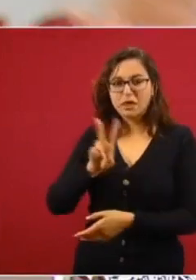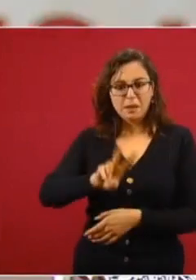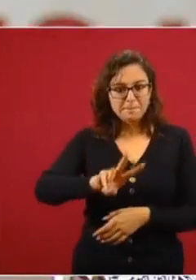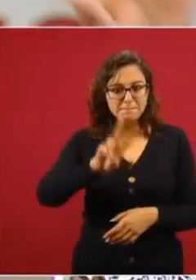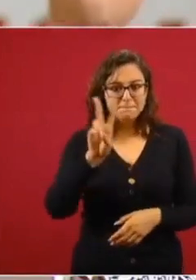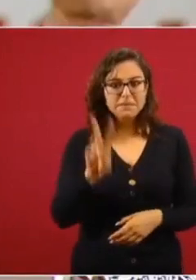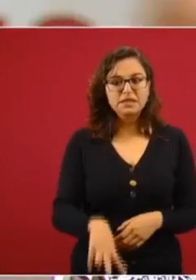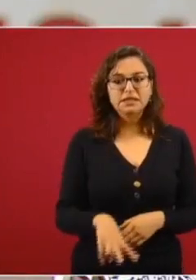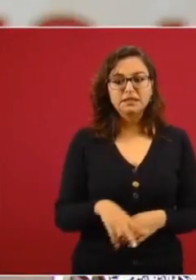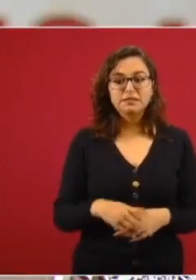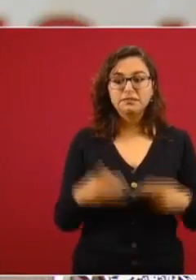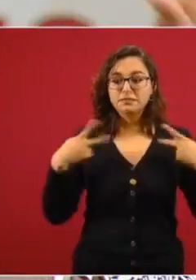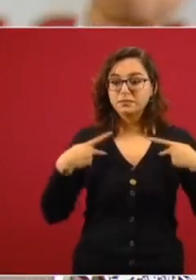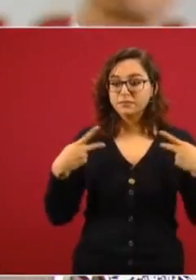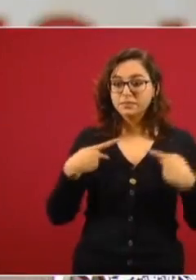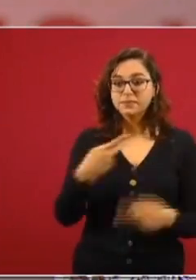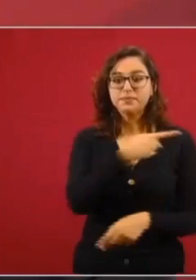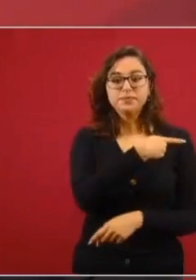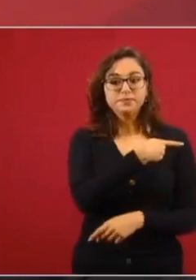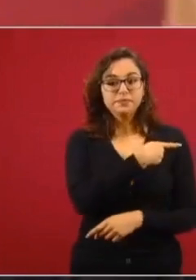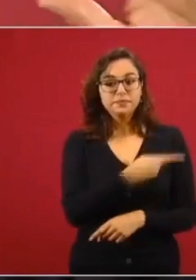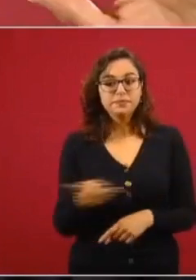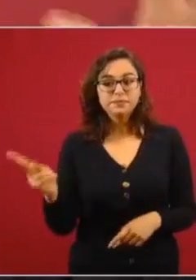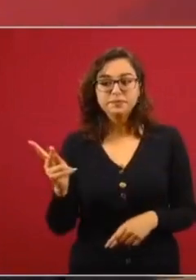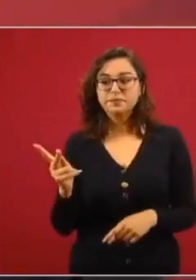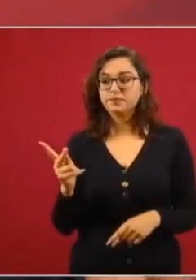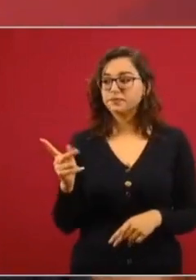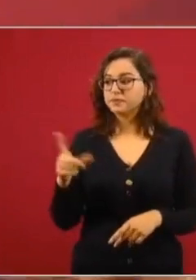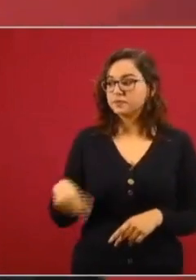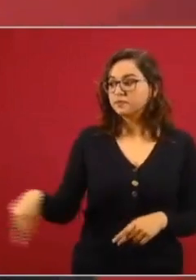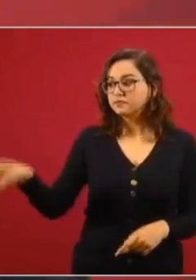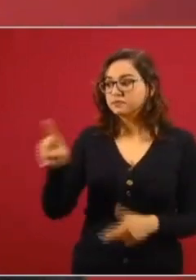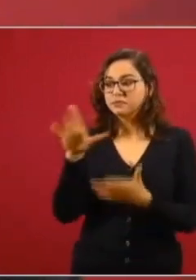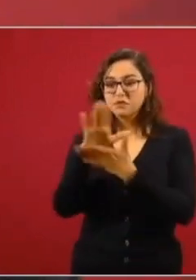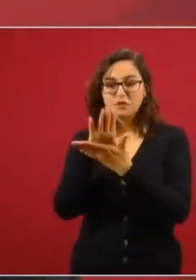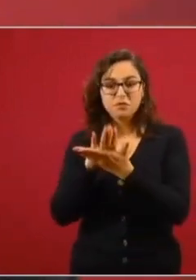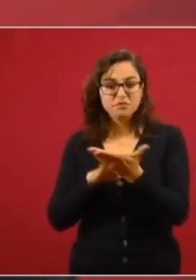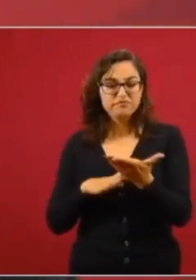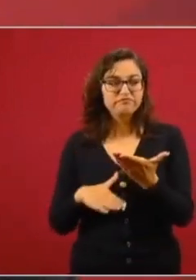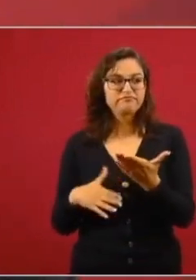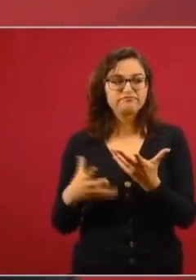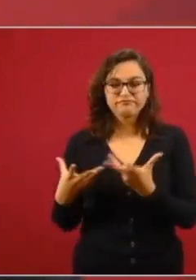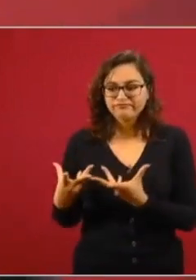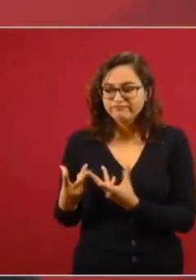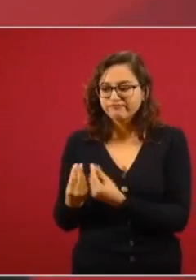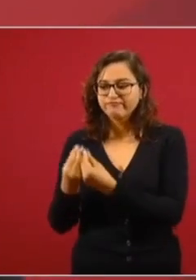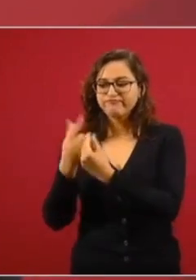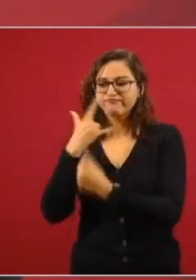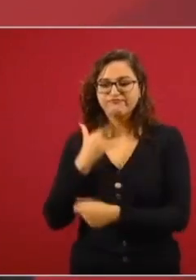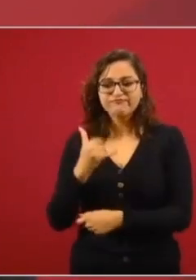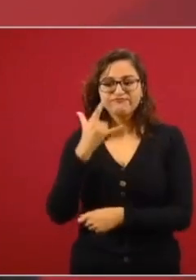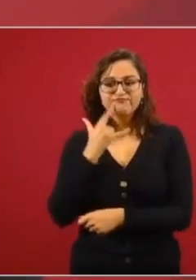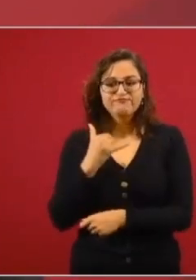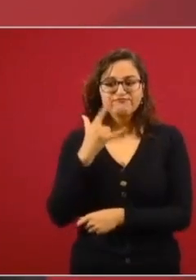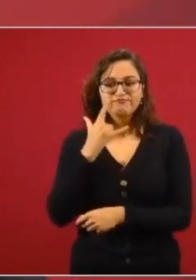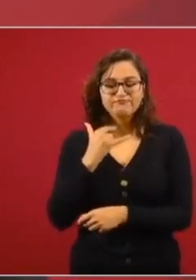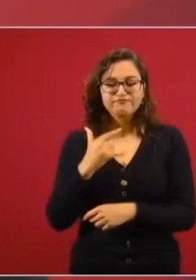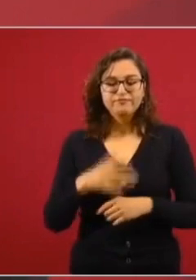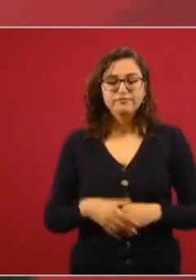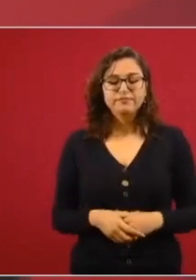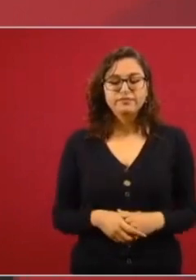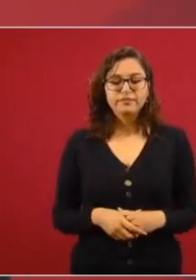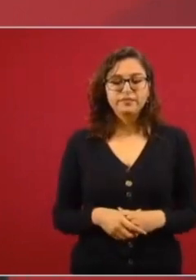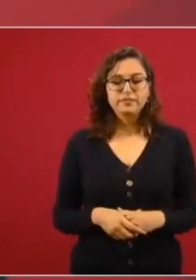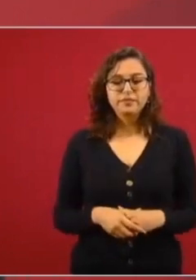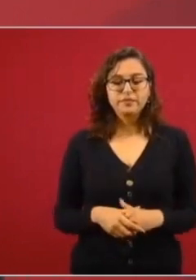con la lucha de los pobres, con la lucha de los desposeídos. Que por cierto,